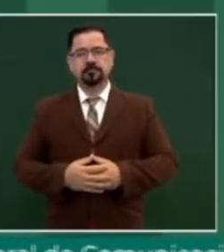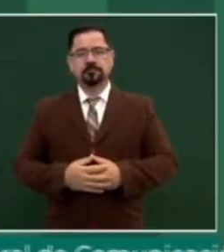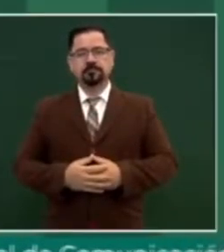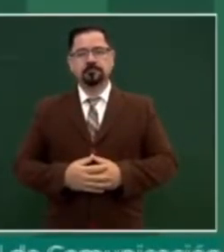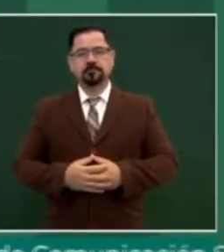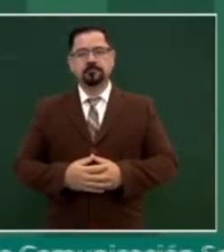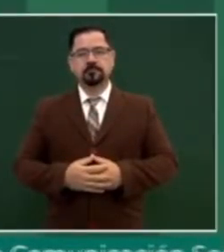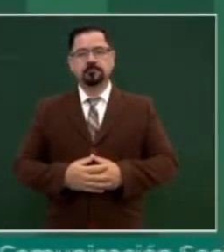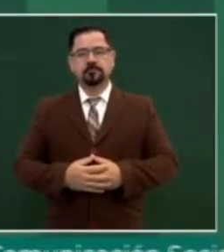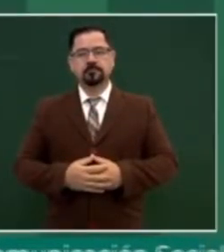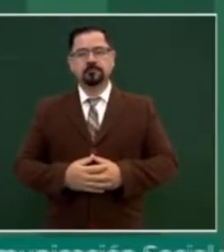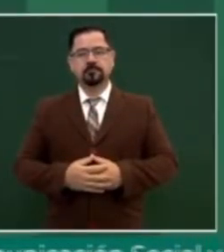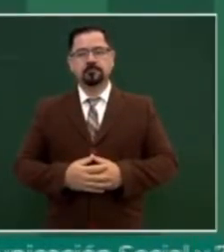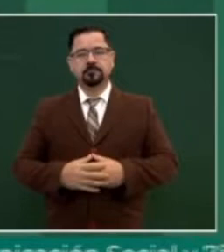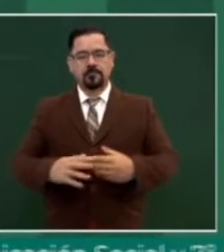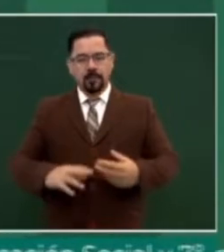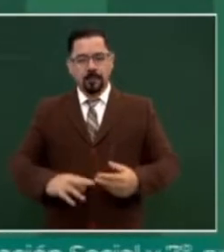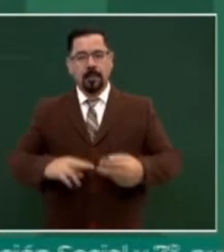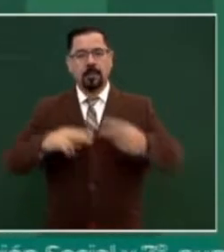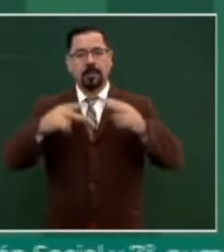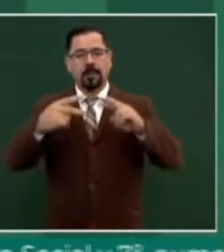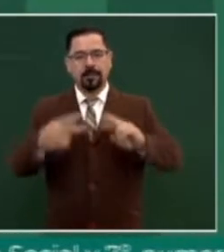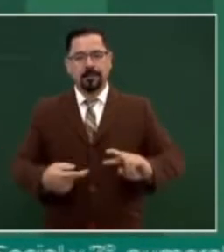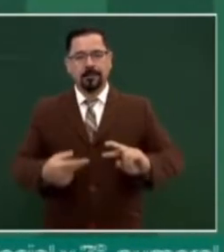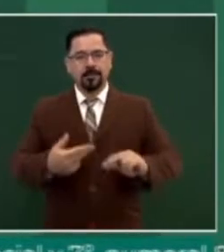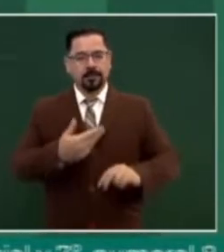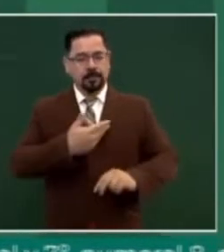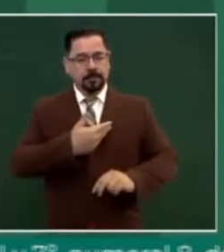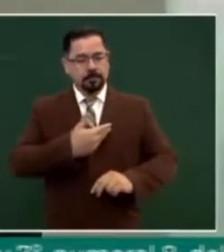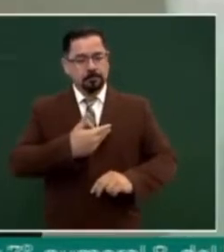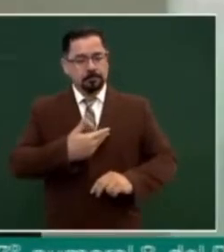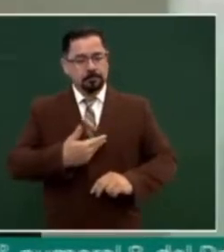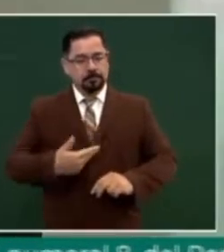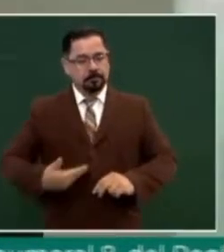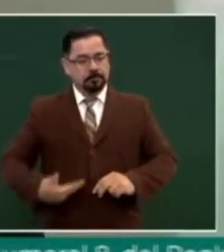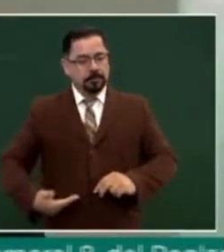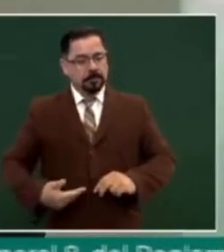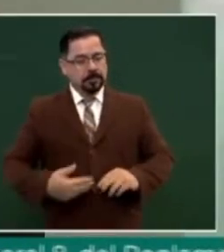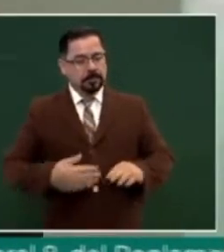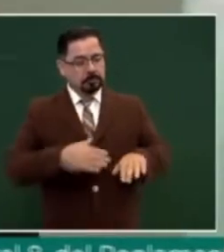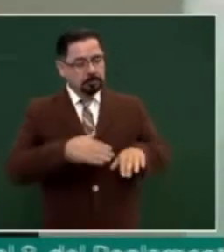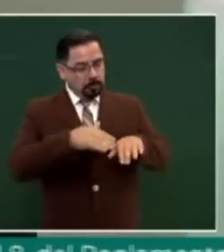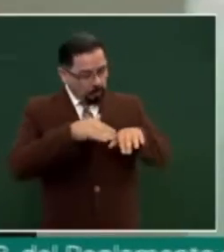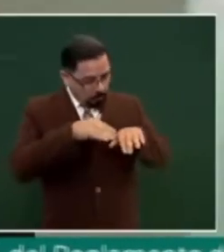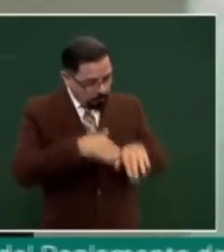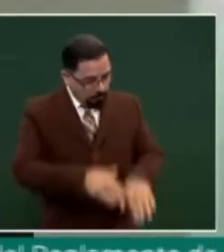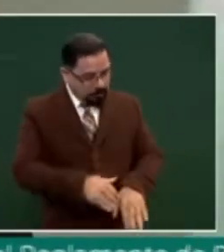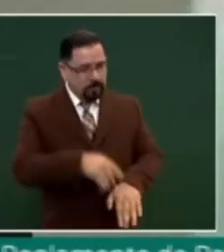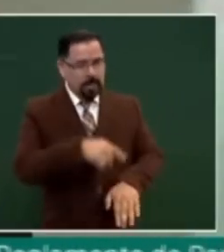y el presidente se convirtió en un soldado de televisa